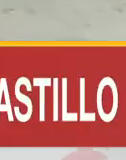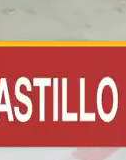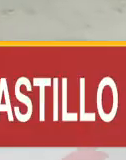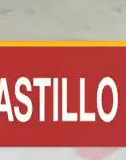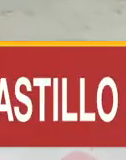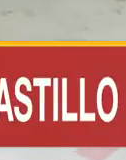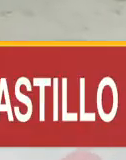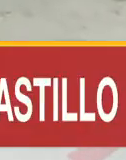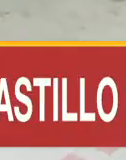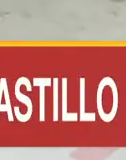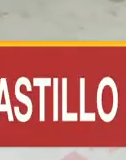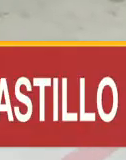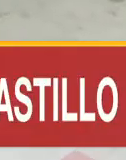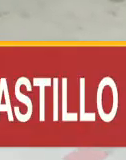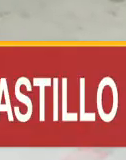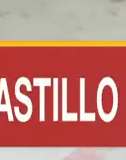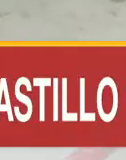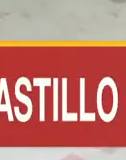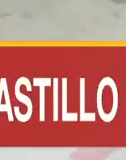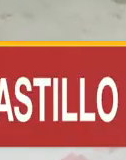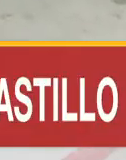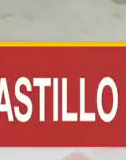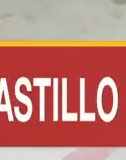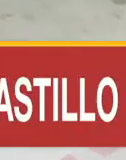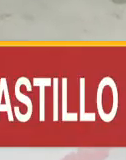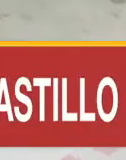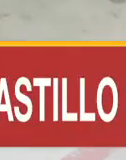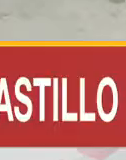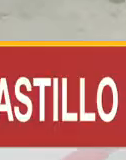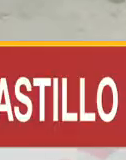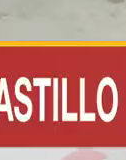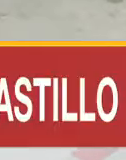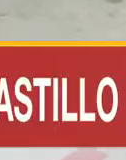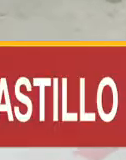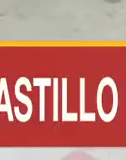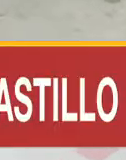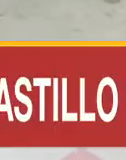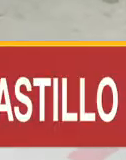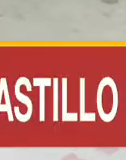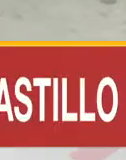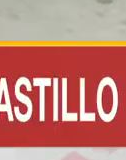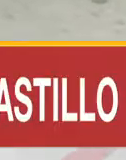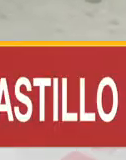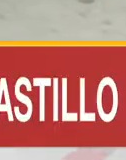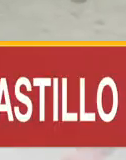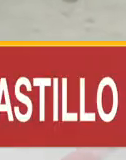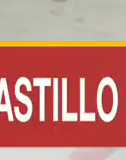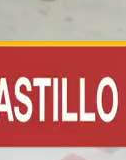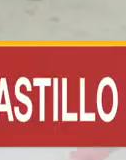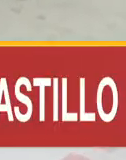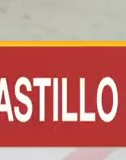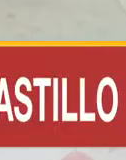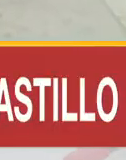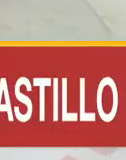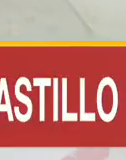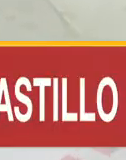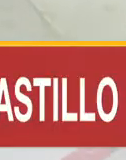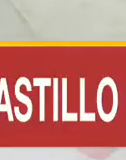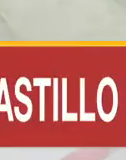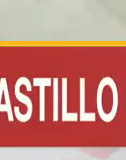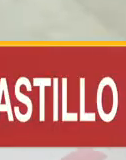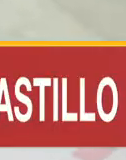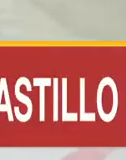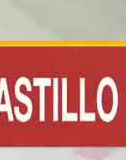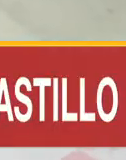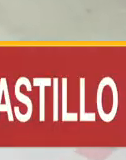conductores sí deben estar lamentándolo porque pues ya no pueden transitar por acá, ¿no? Los carros han tenido que darse la vuelta para salir hacia la